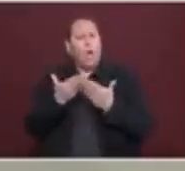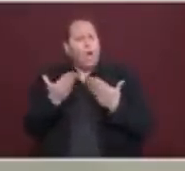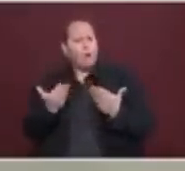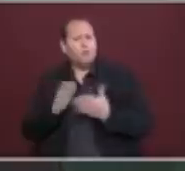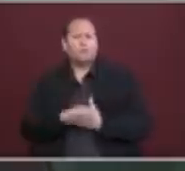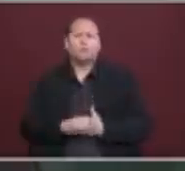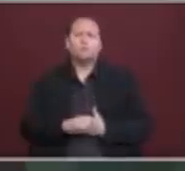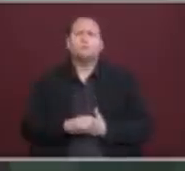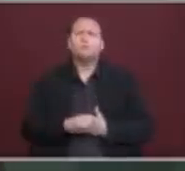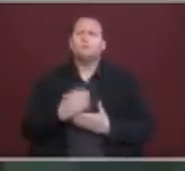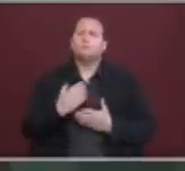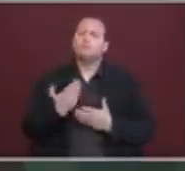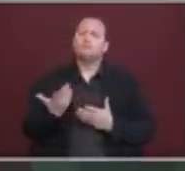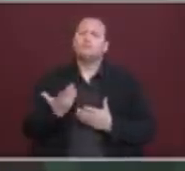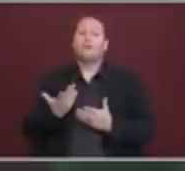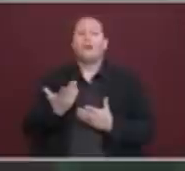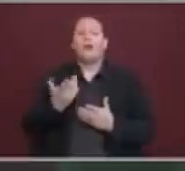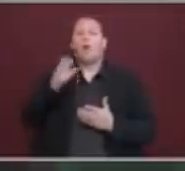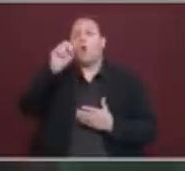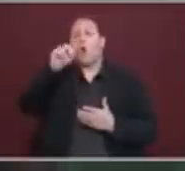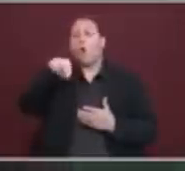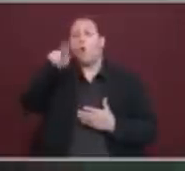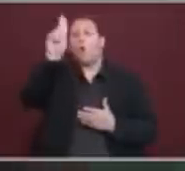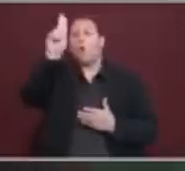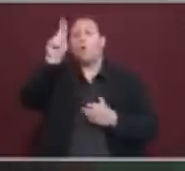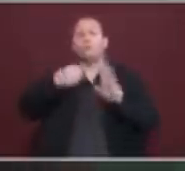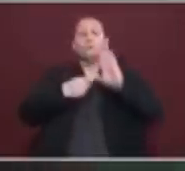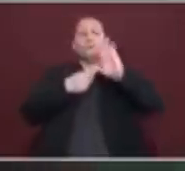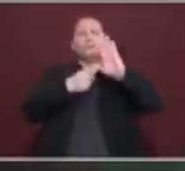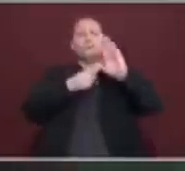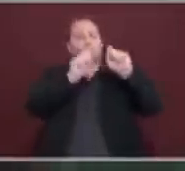se da a conocer en el portal de la onu